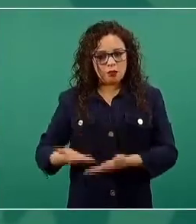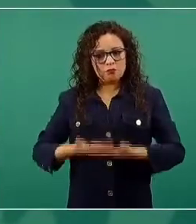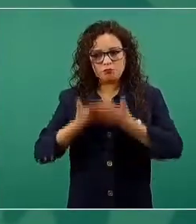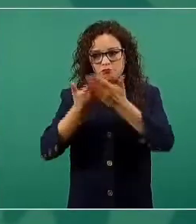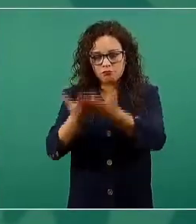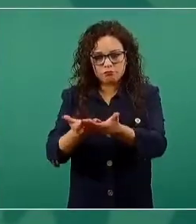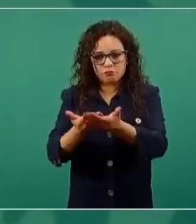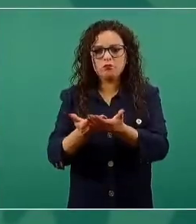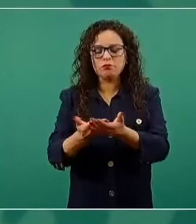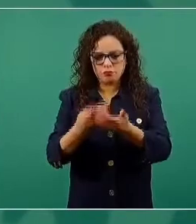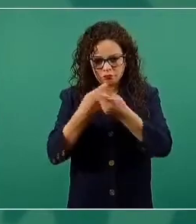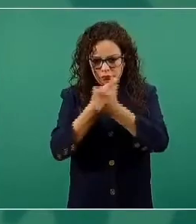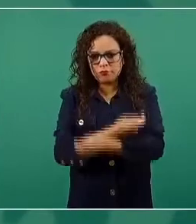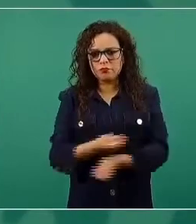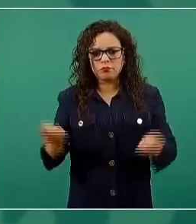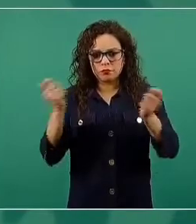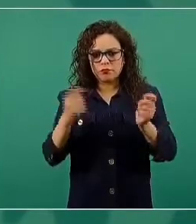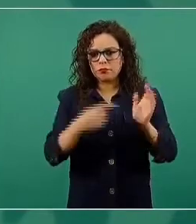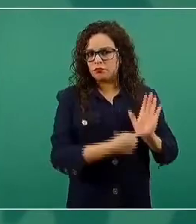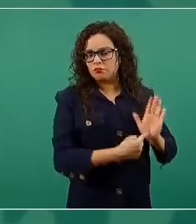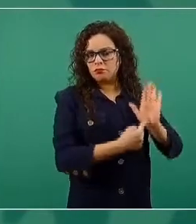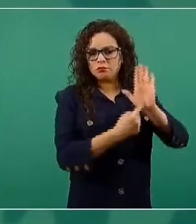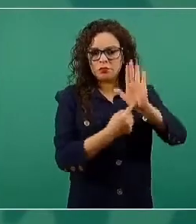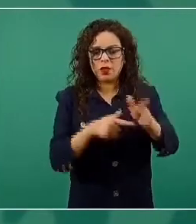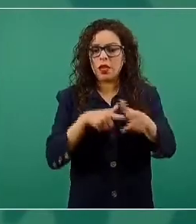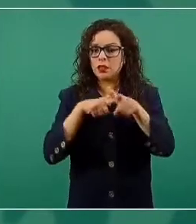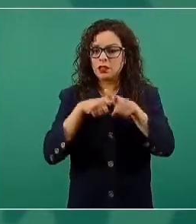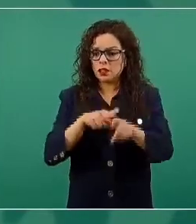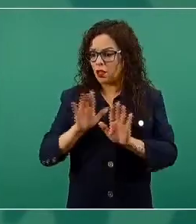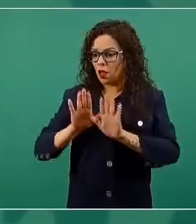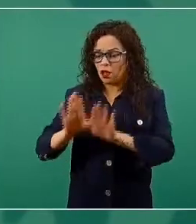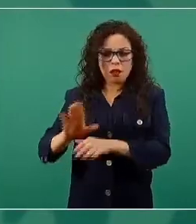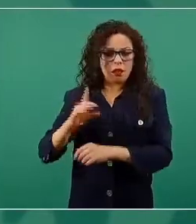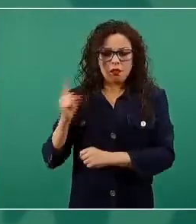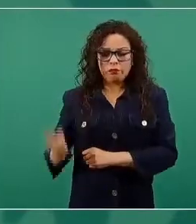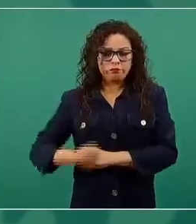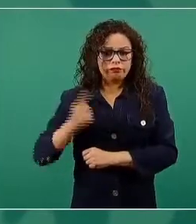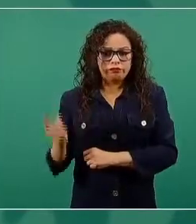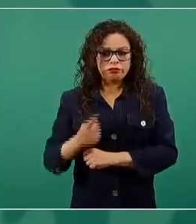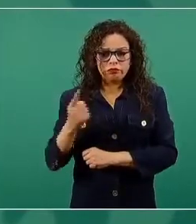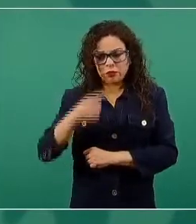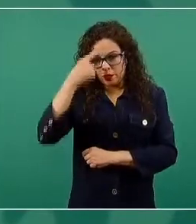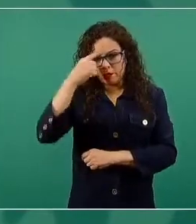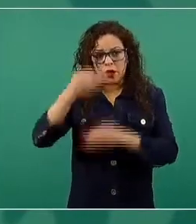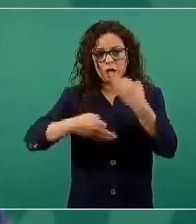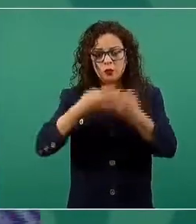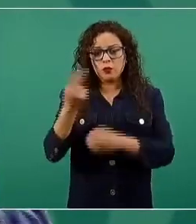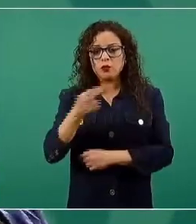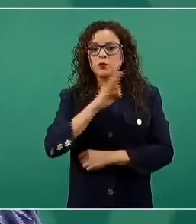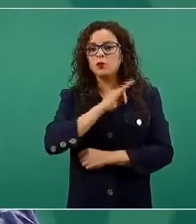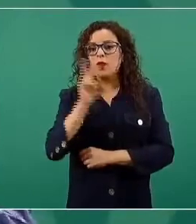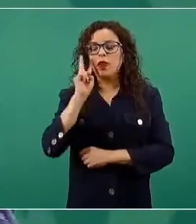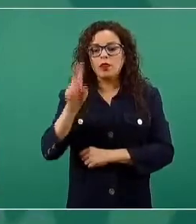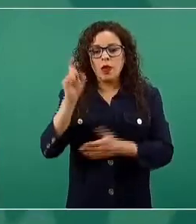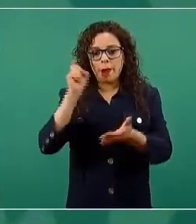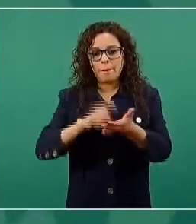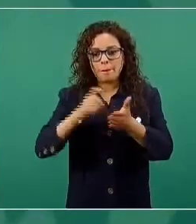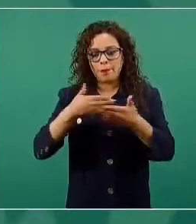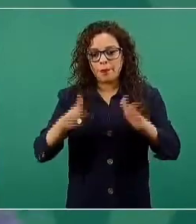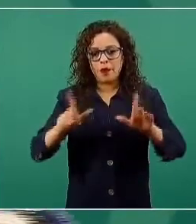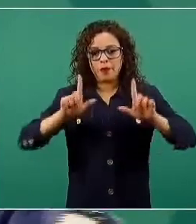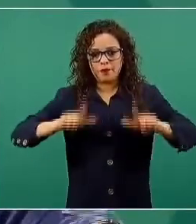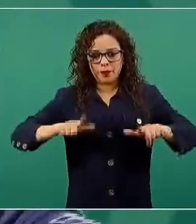presentada públicamente y está permanentemente al acceso de todas y todos ustedes. Vamos a iniciar